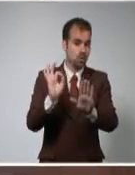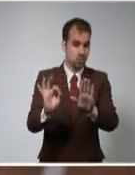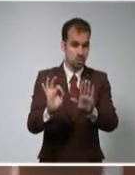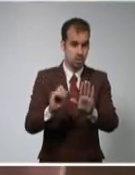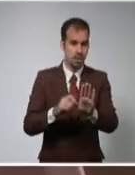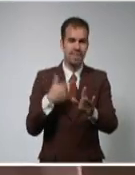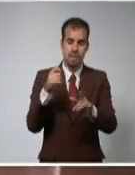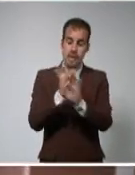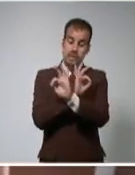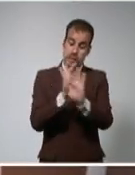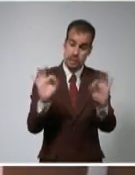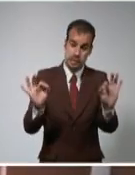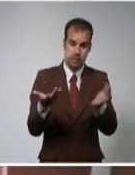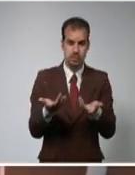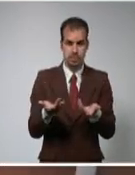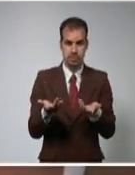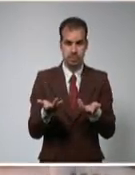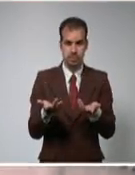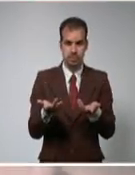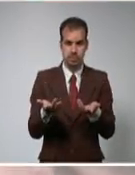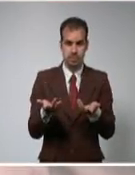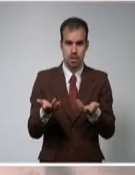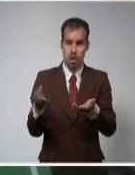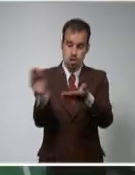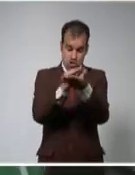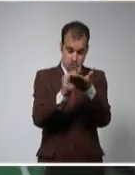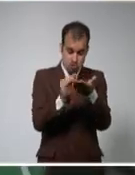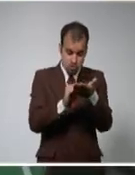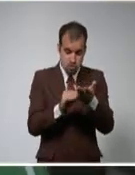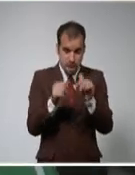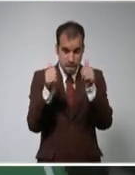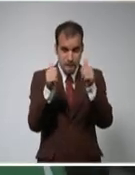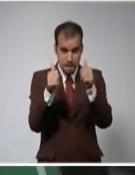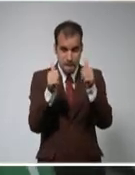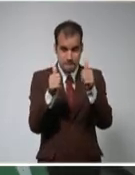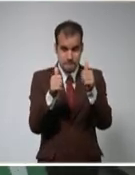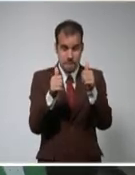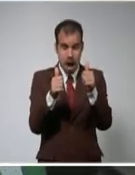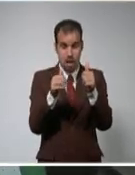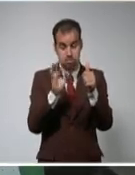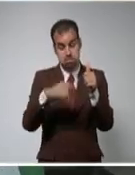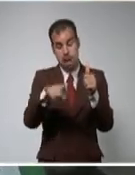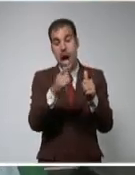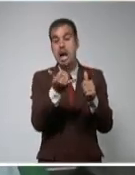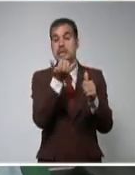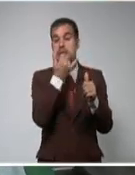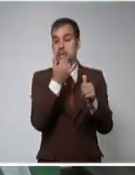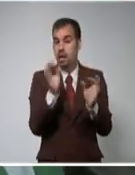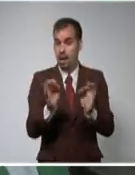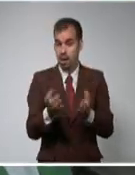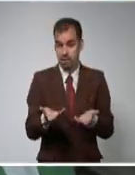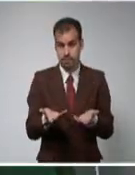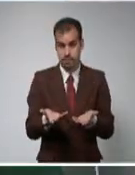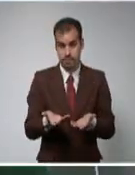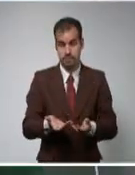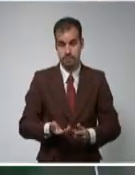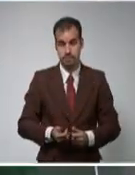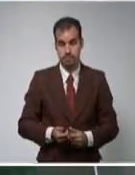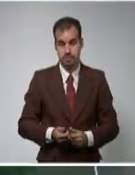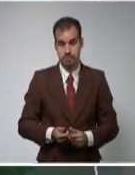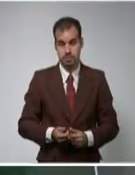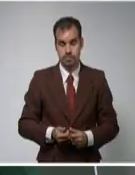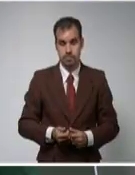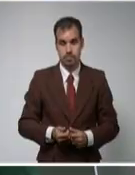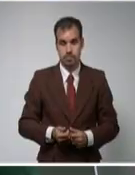piezas a 66 y para evitar que esto ocurra que he llevado a cabo con las áreas